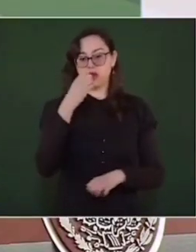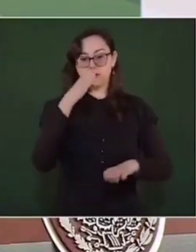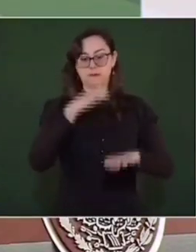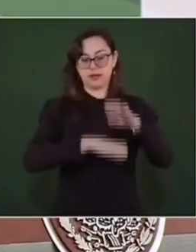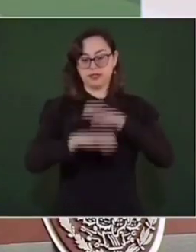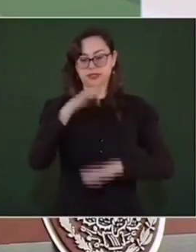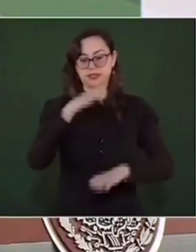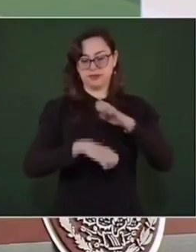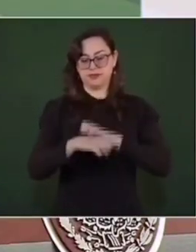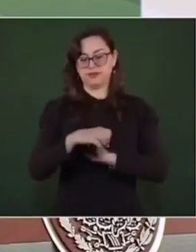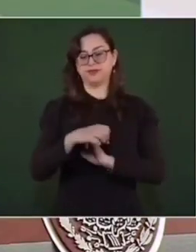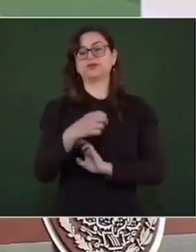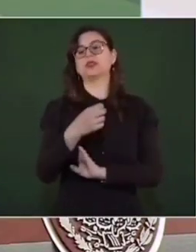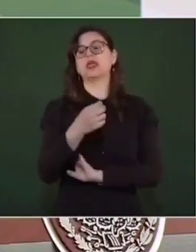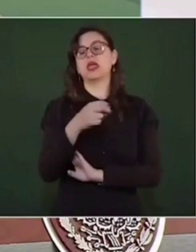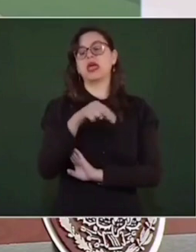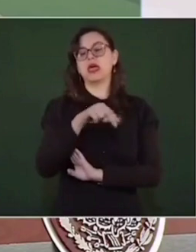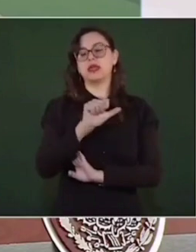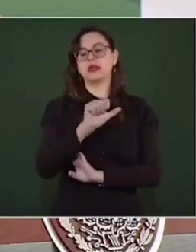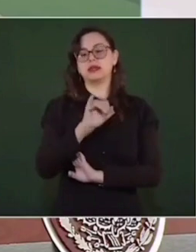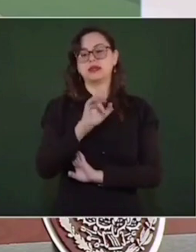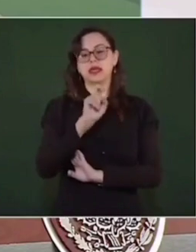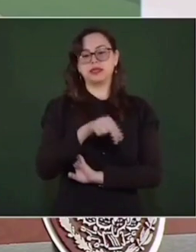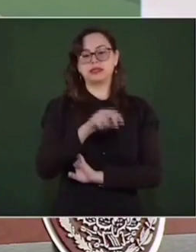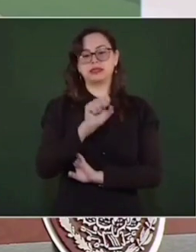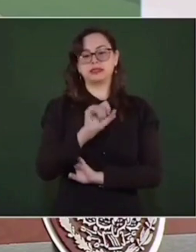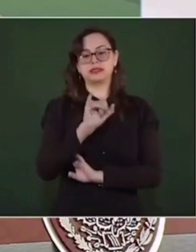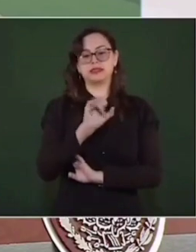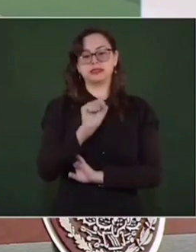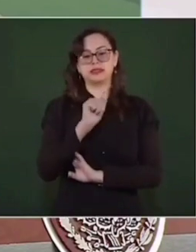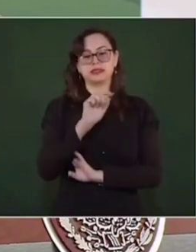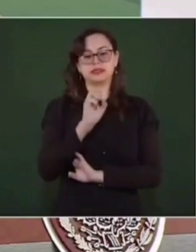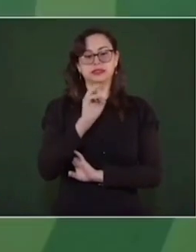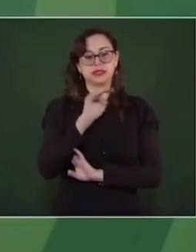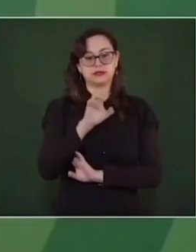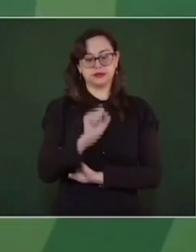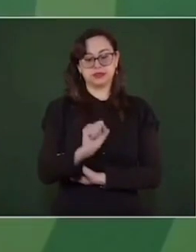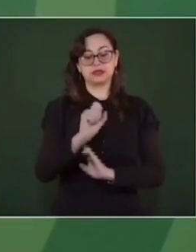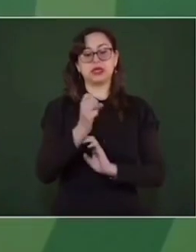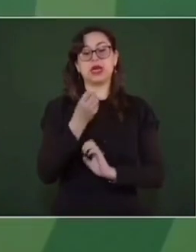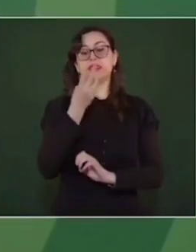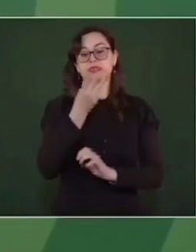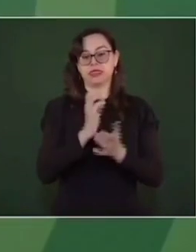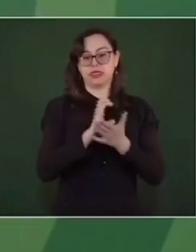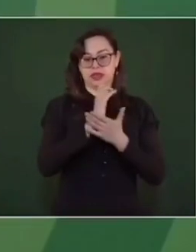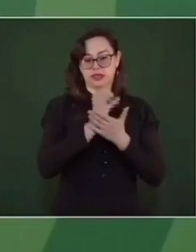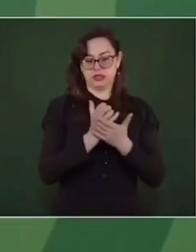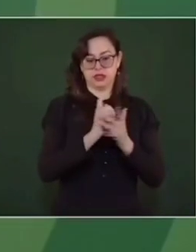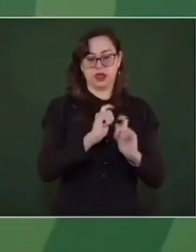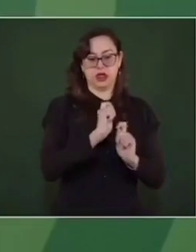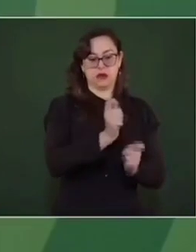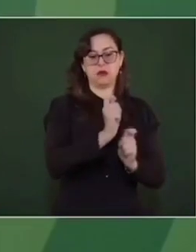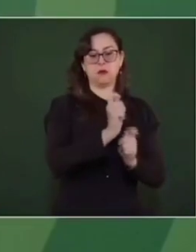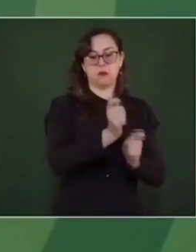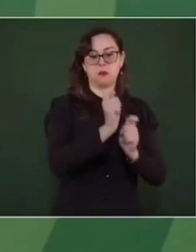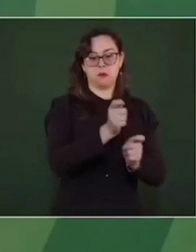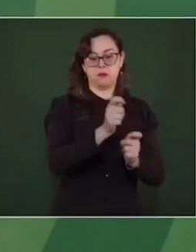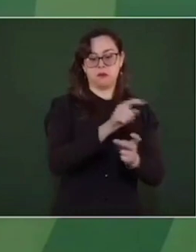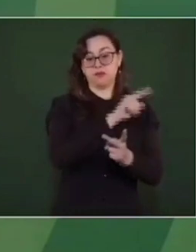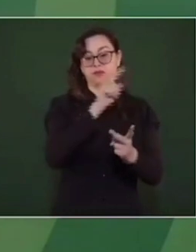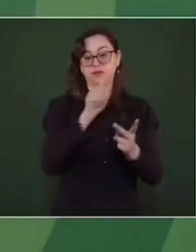que tuvo tres contratos, la empresa Numbac